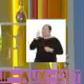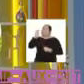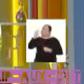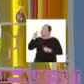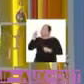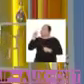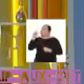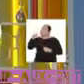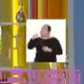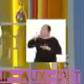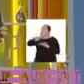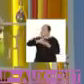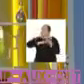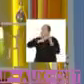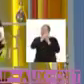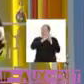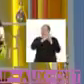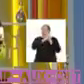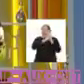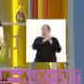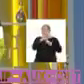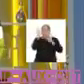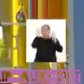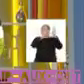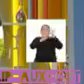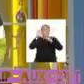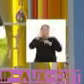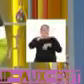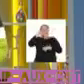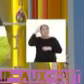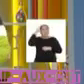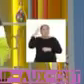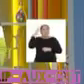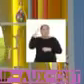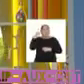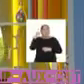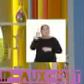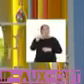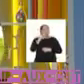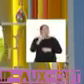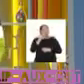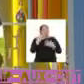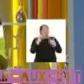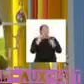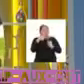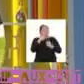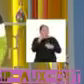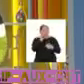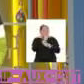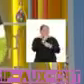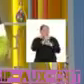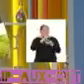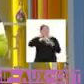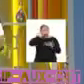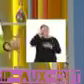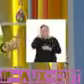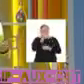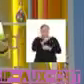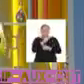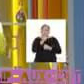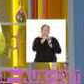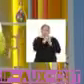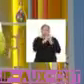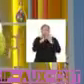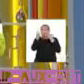Karina, me acaban de enviar un video sobre las preocupaciones que las y los adolescentes tienen en relación a la educación. Dicen que está